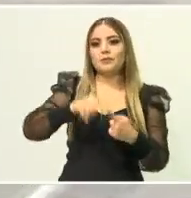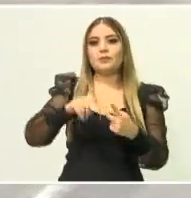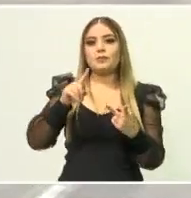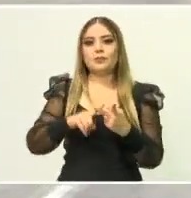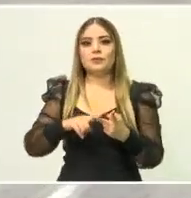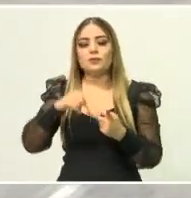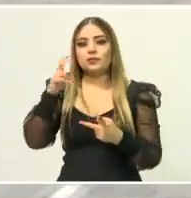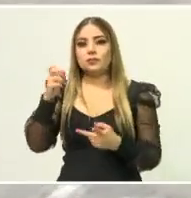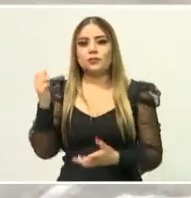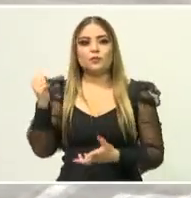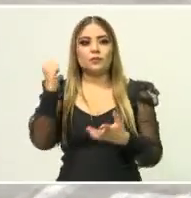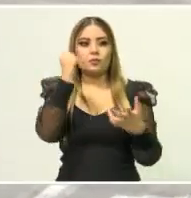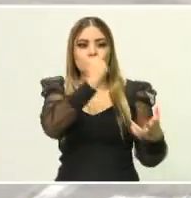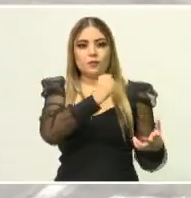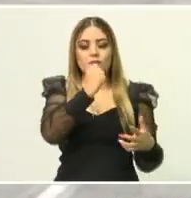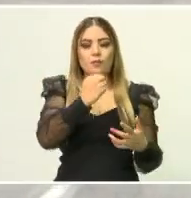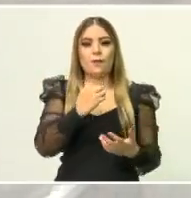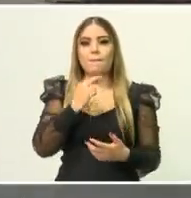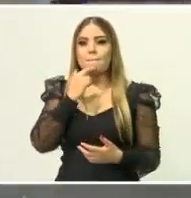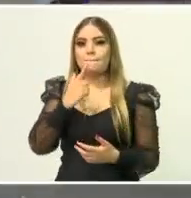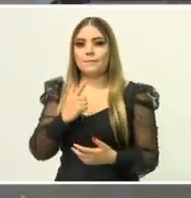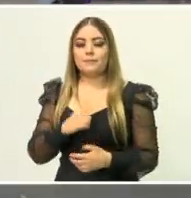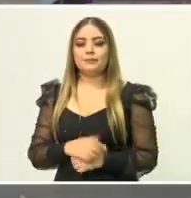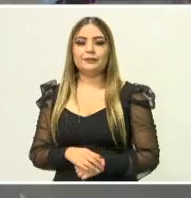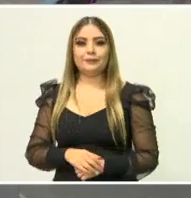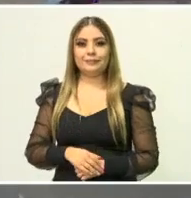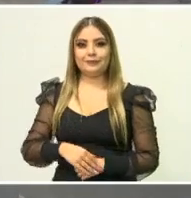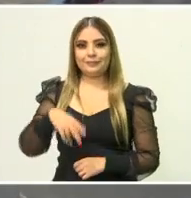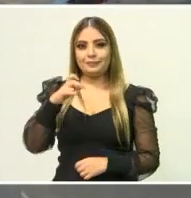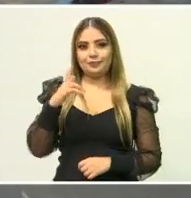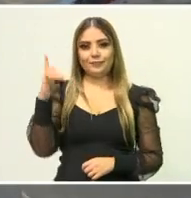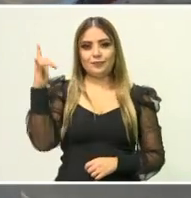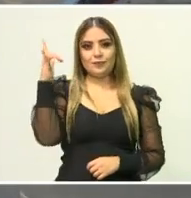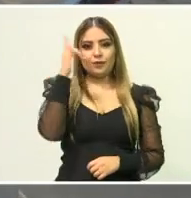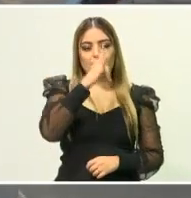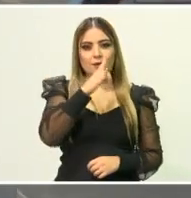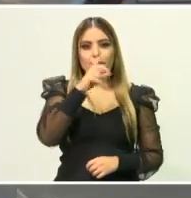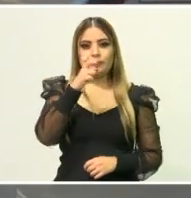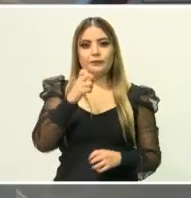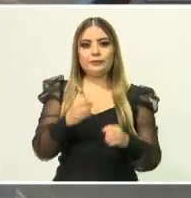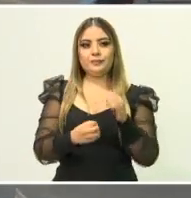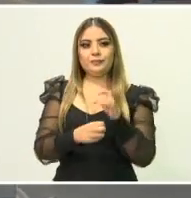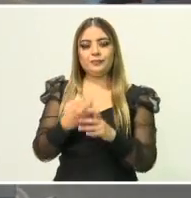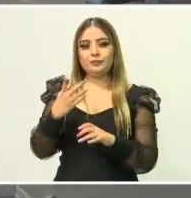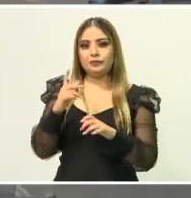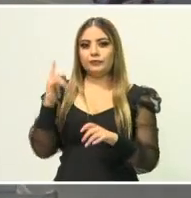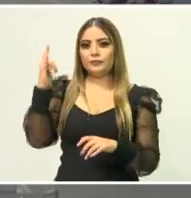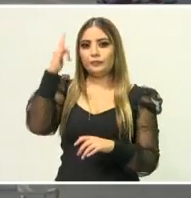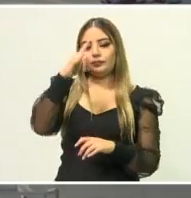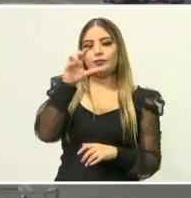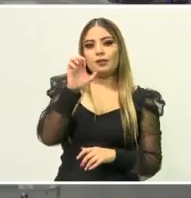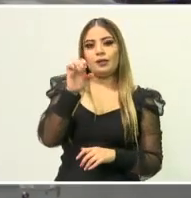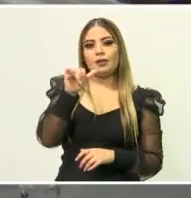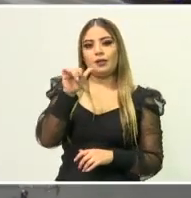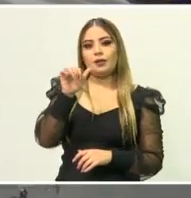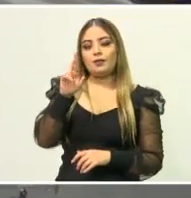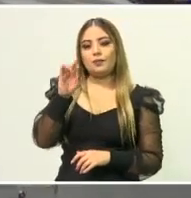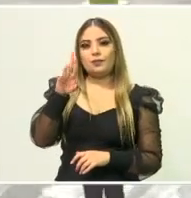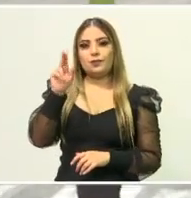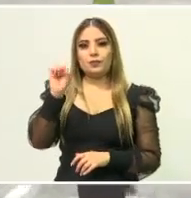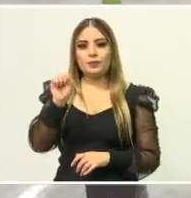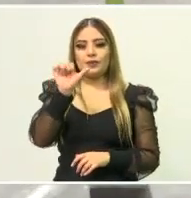económico entre la laguna y la zona del Bajío el vuelo será operado en un moderno equipo airbus a